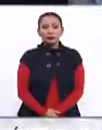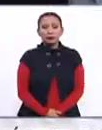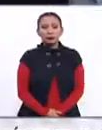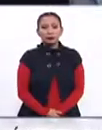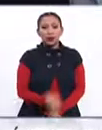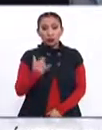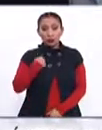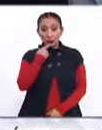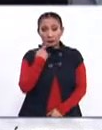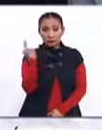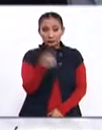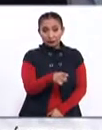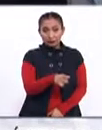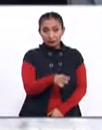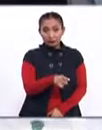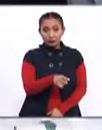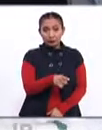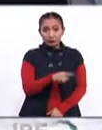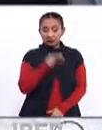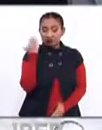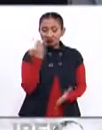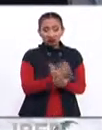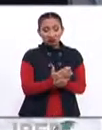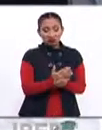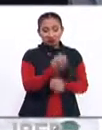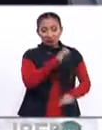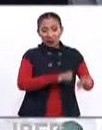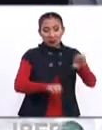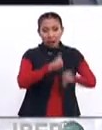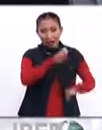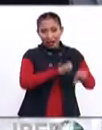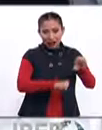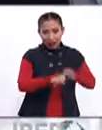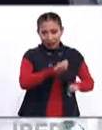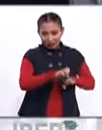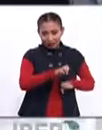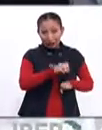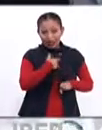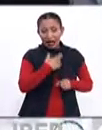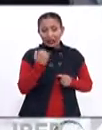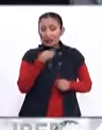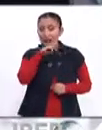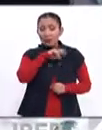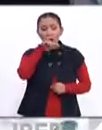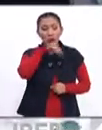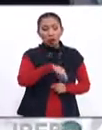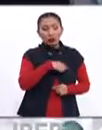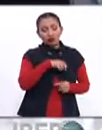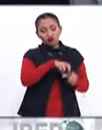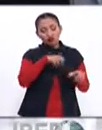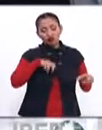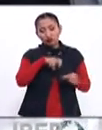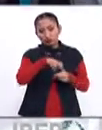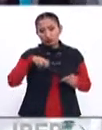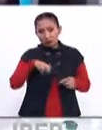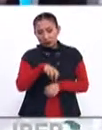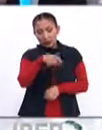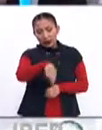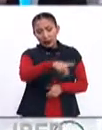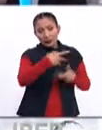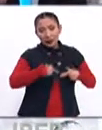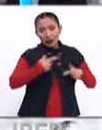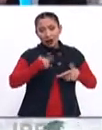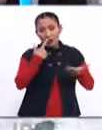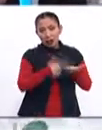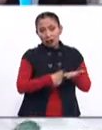He dispuesto el cierre de nuestra embajada y el inmediato retiro del